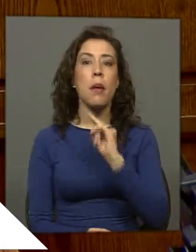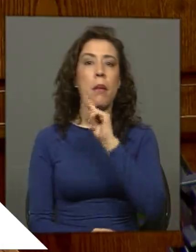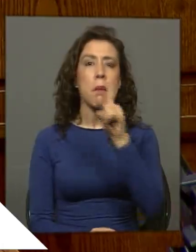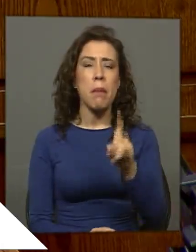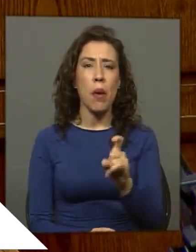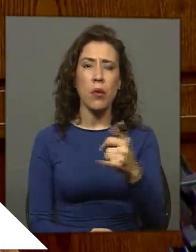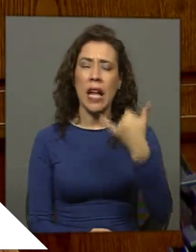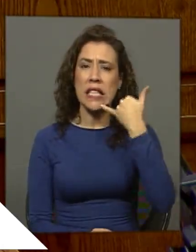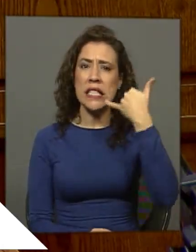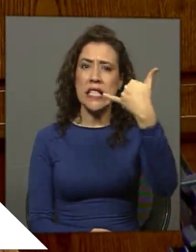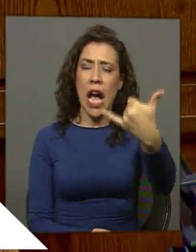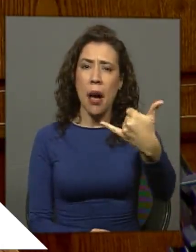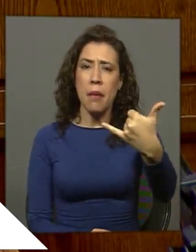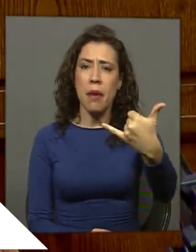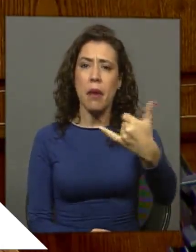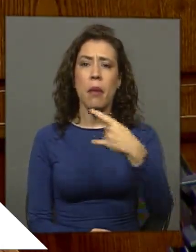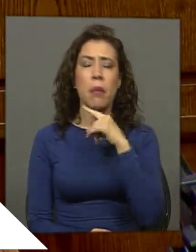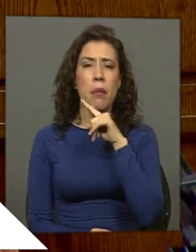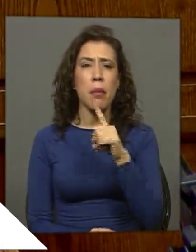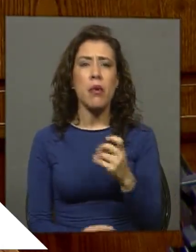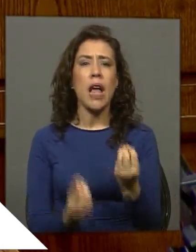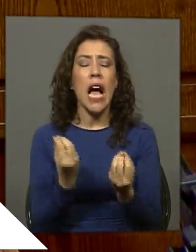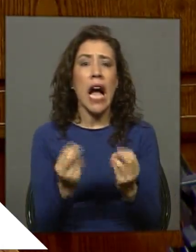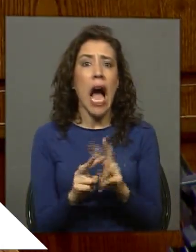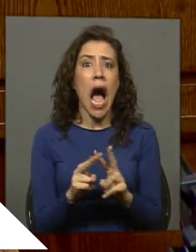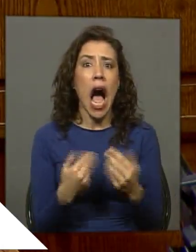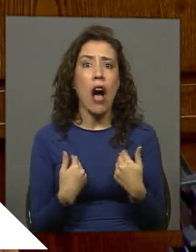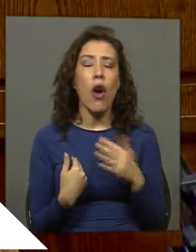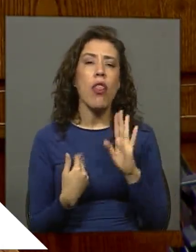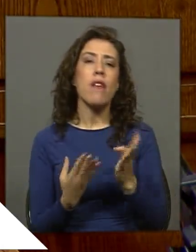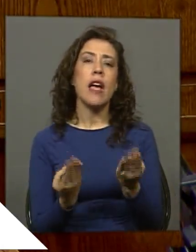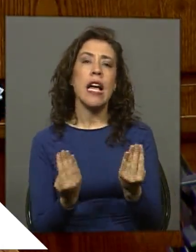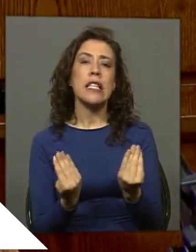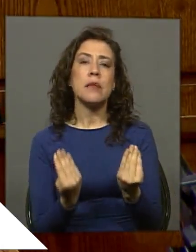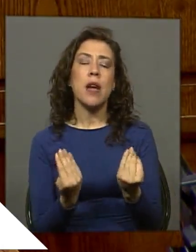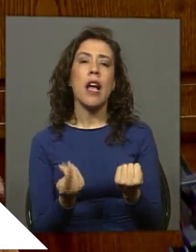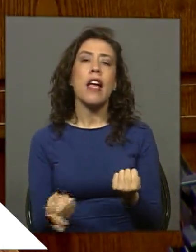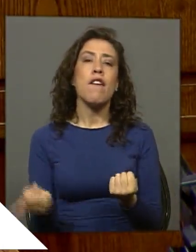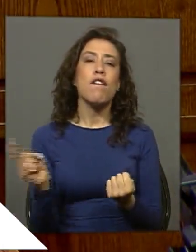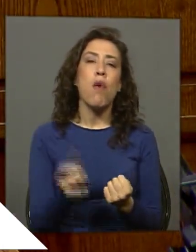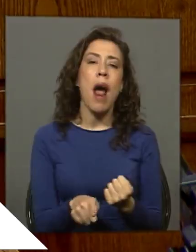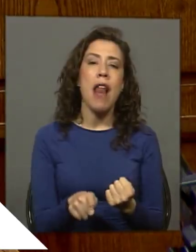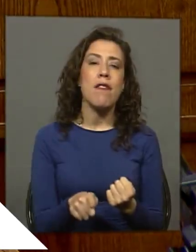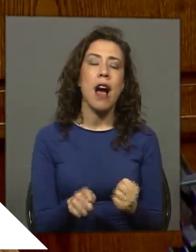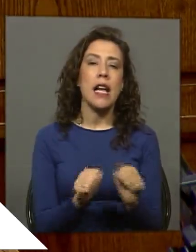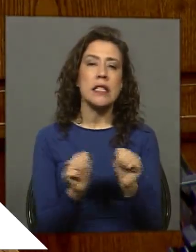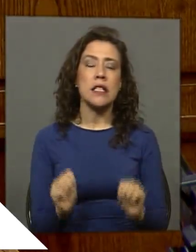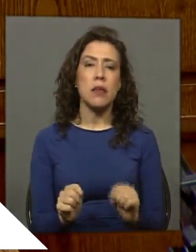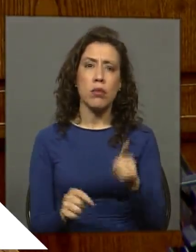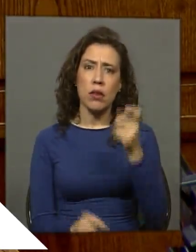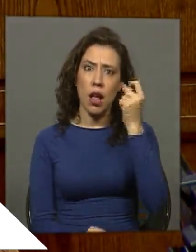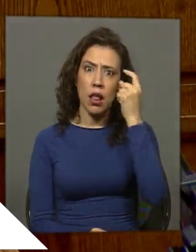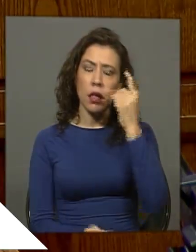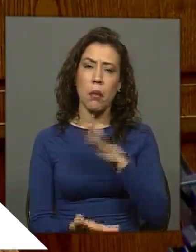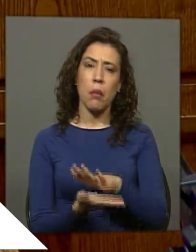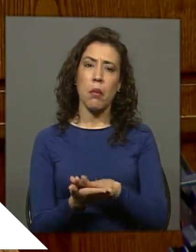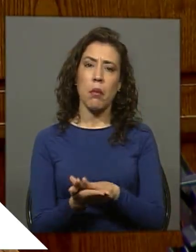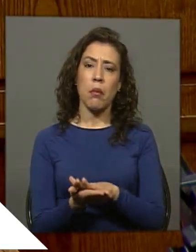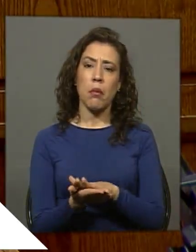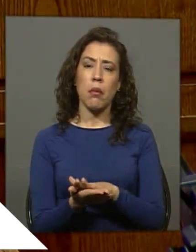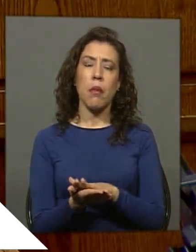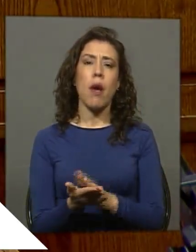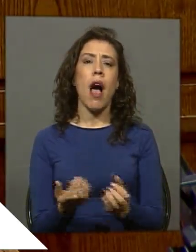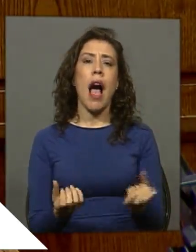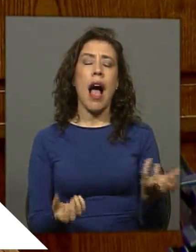llamaron impuesto interno y le preguntaron ¿qué hacemos? tiene que esperar que repongamos el sistema y ustedes comprenderán que por ejemplo una carga de